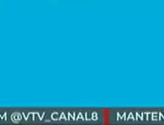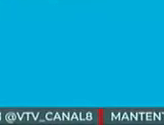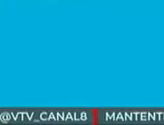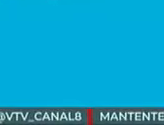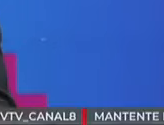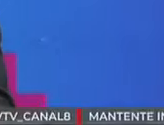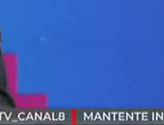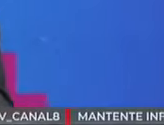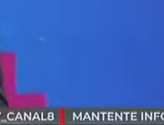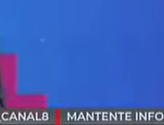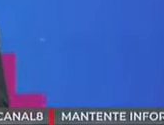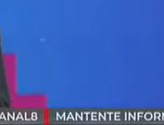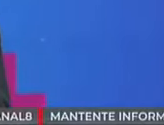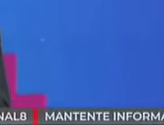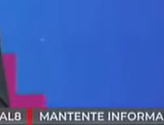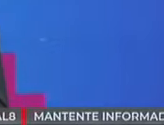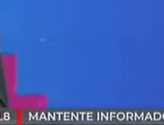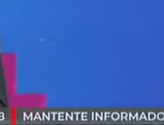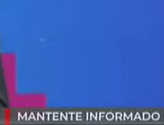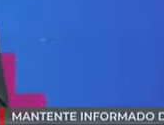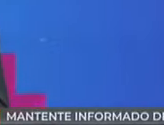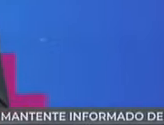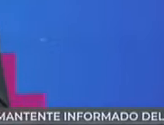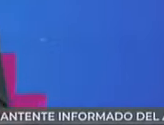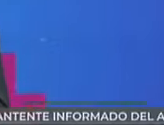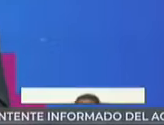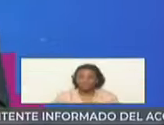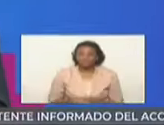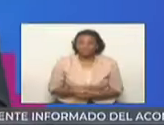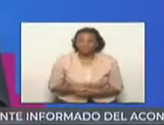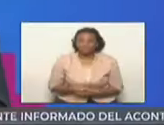Maduro más. Bueno, ahora vamos al segmento de la ciencia.